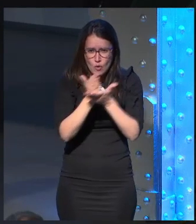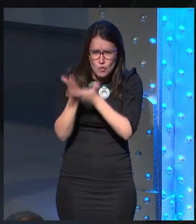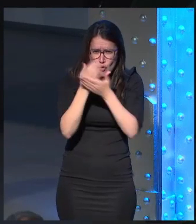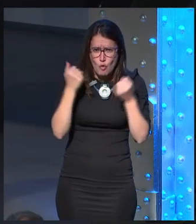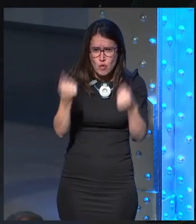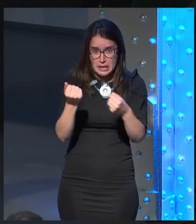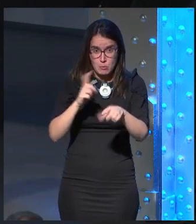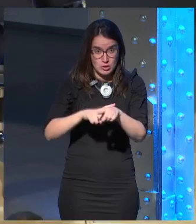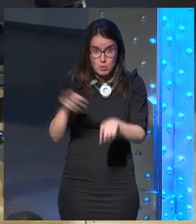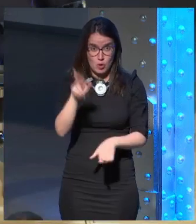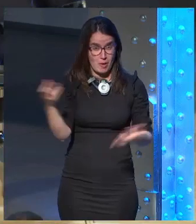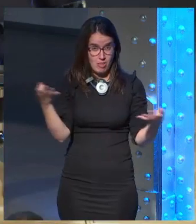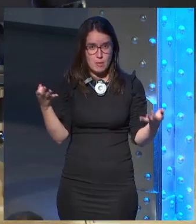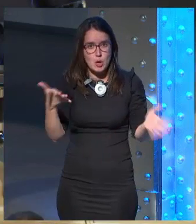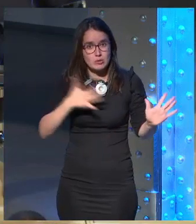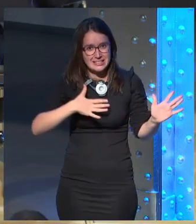puede.